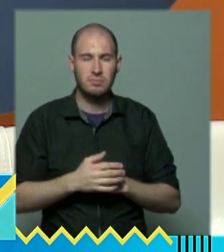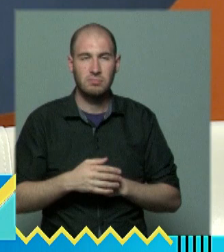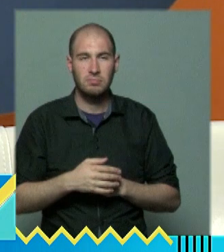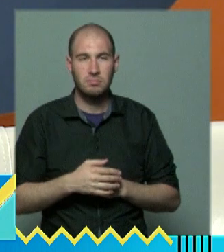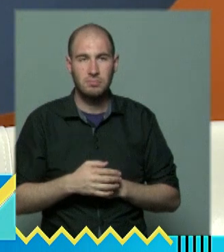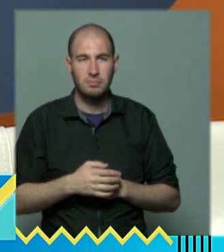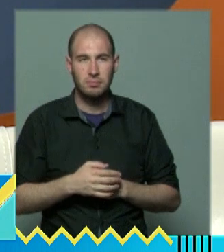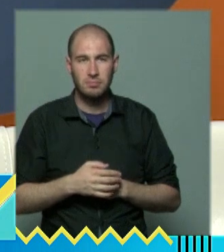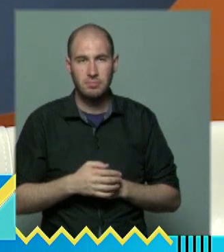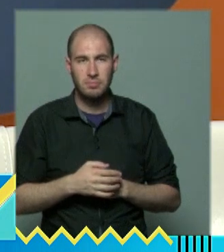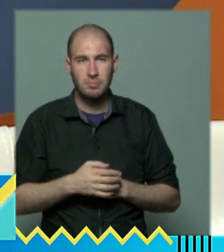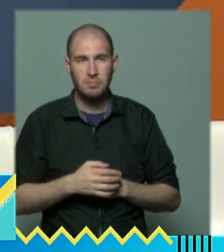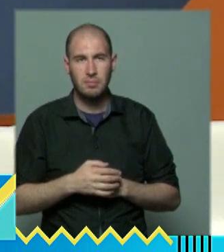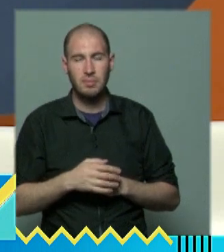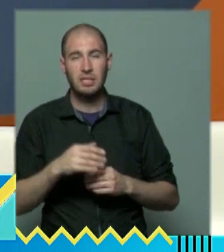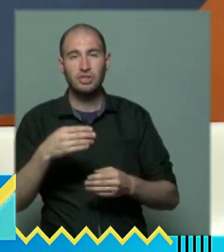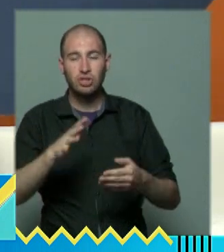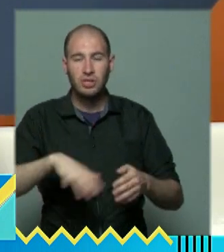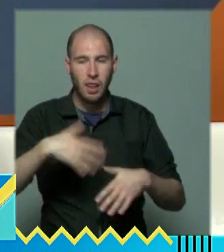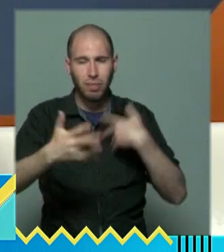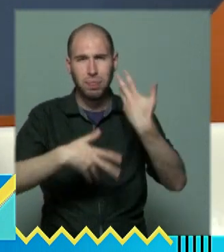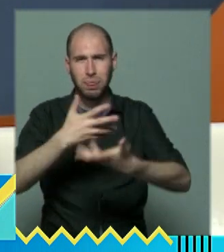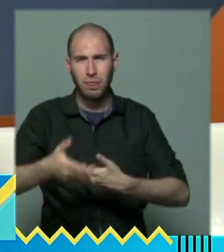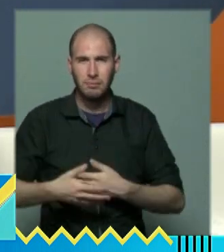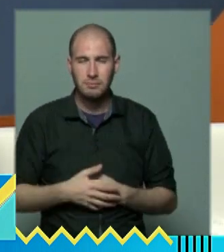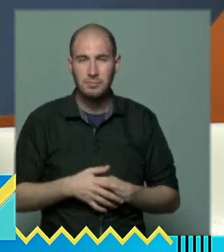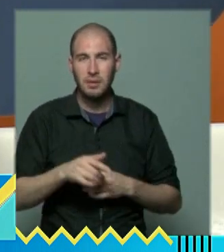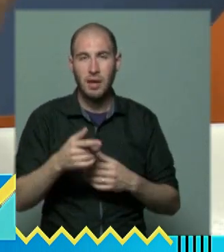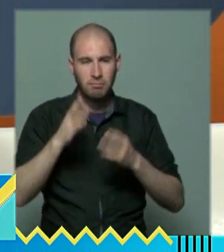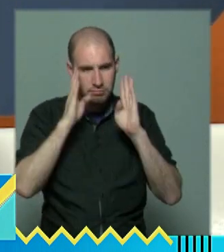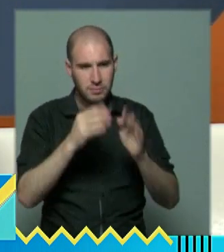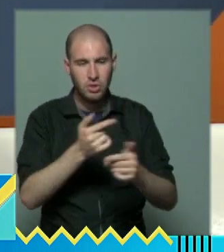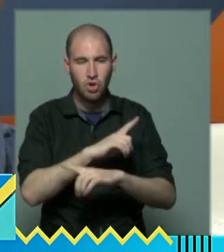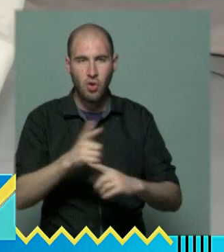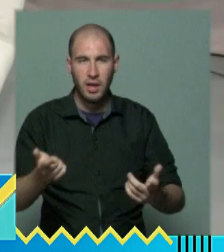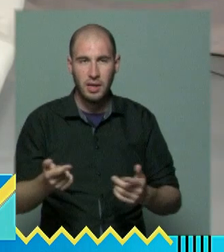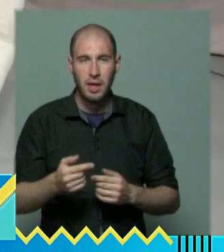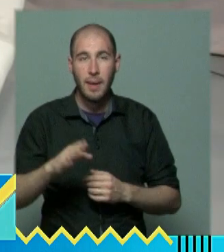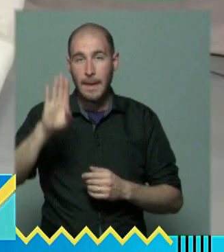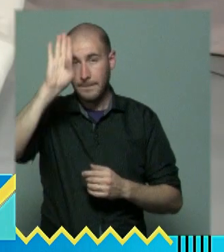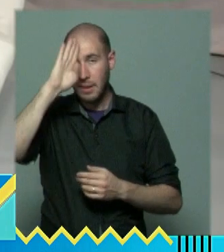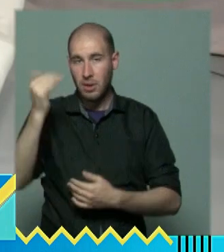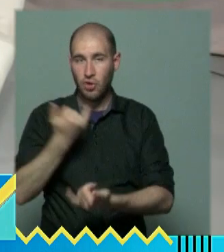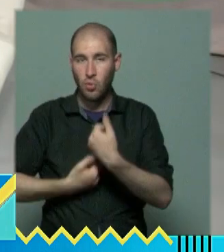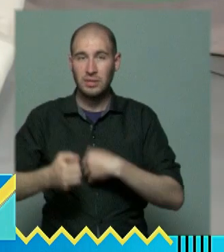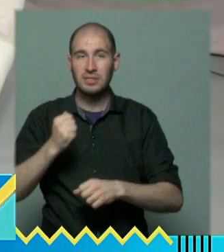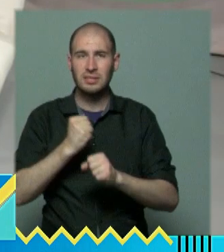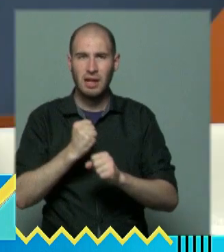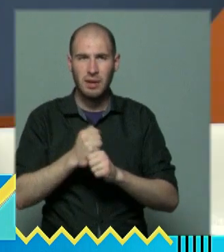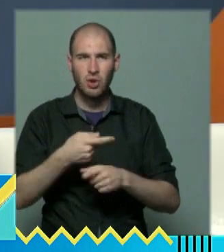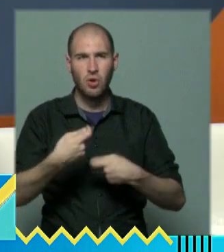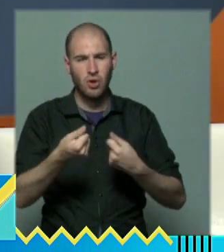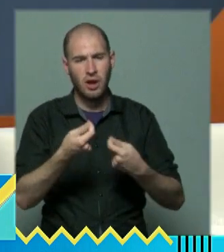más inestabilidad social, digo, entonces no le estamos prestando atención cuando el Papa nos dice que el trabajo no es